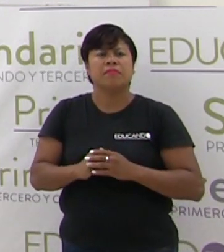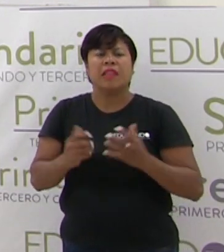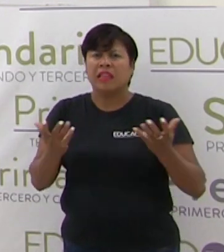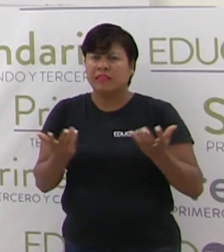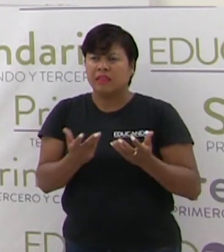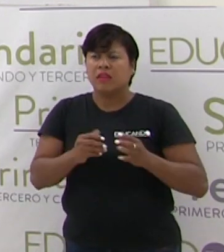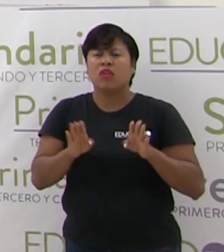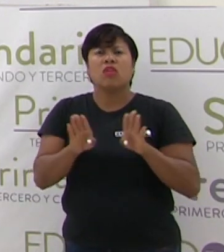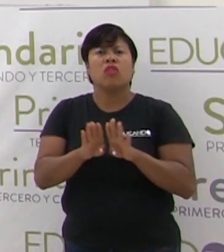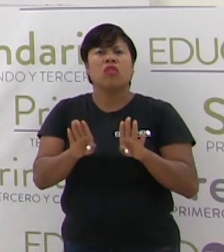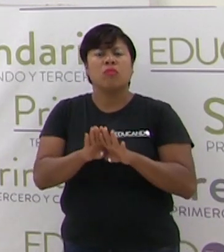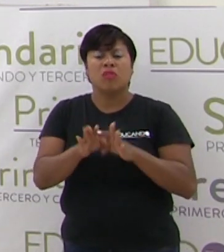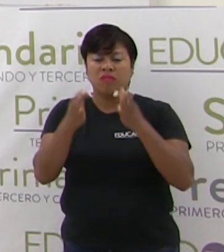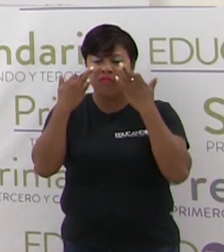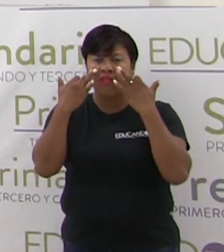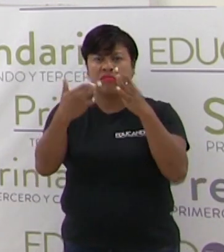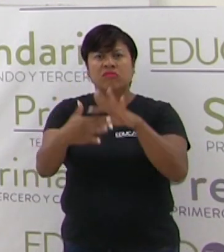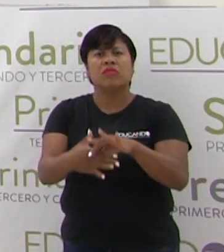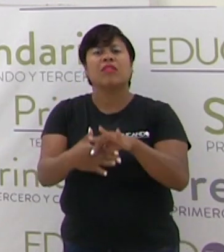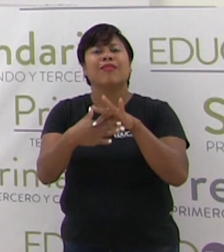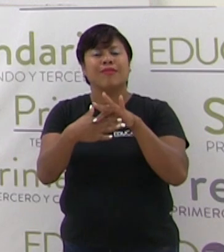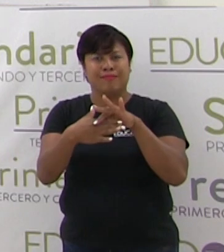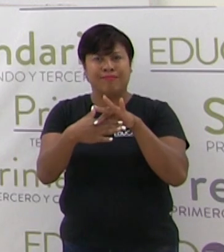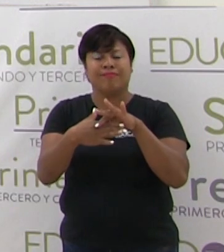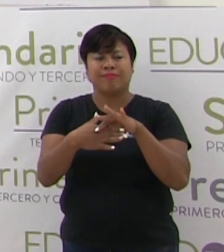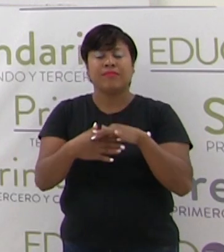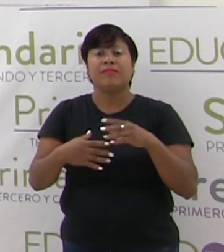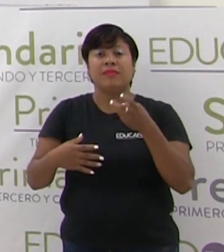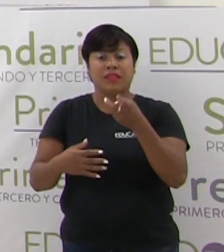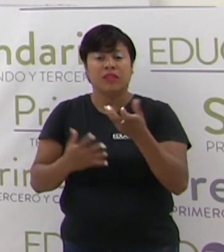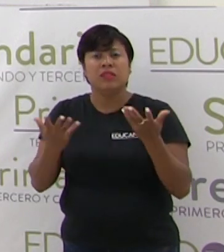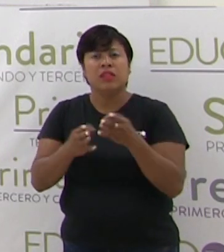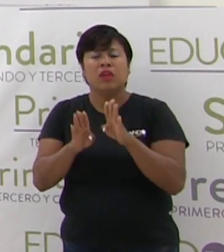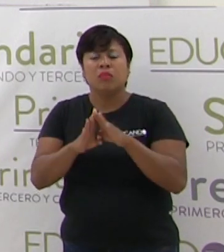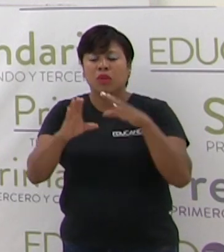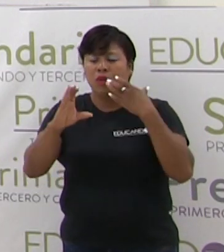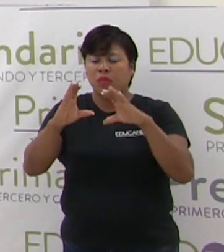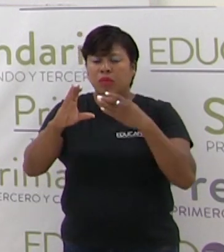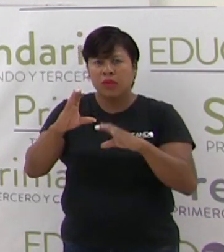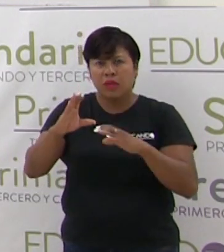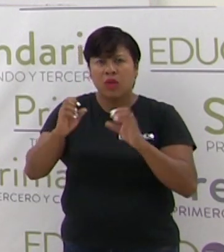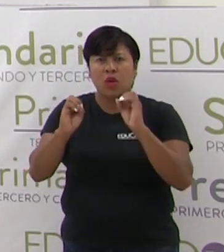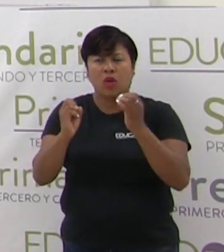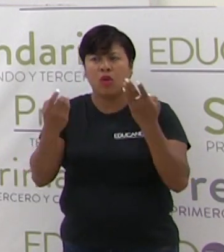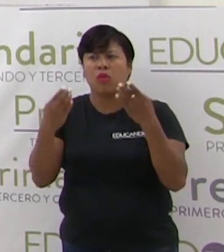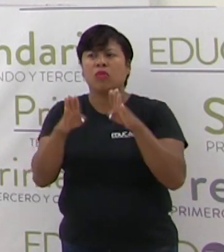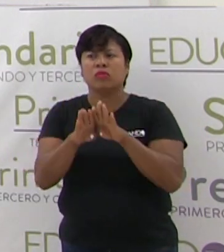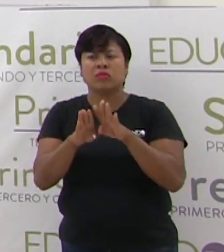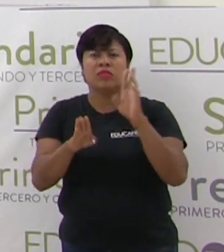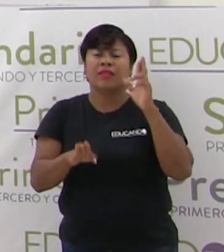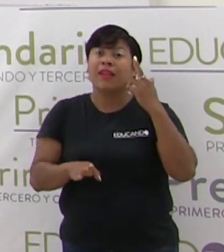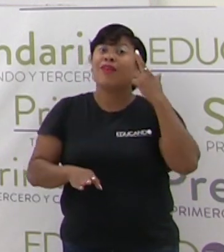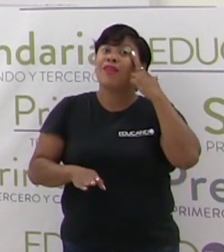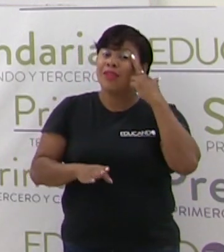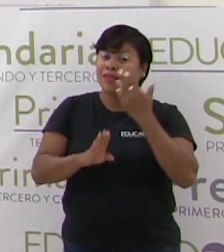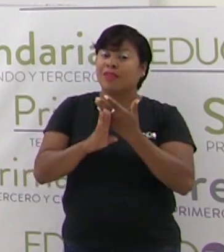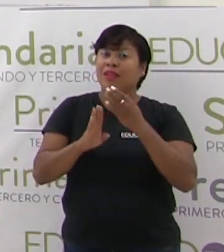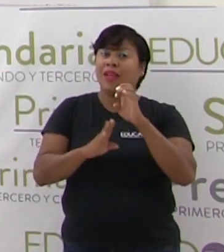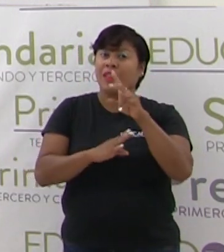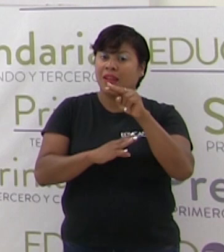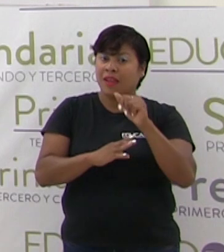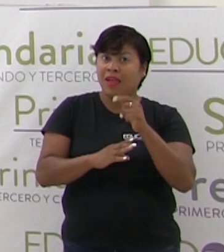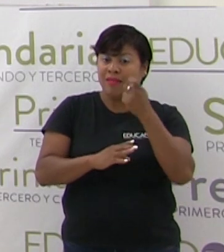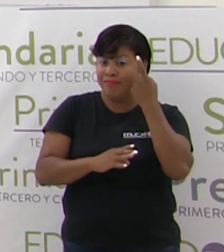posicionarse como el testigo y hacer un comentario o una conclusión. Ya recordé que en el texto de